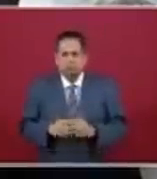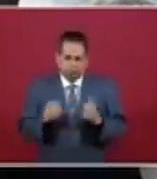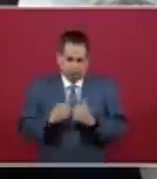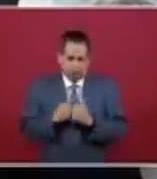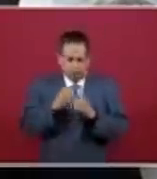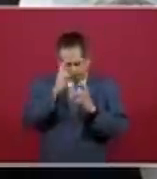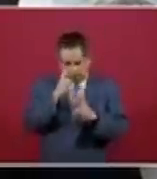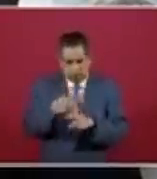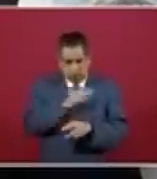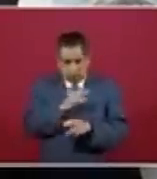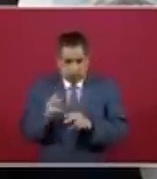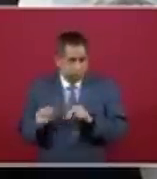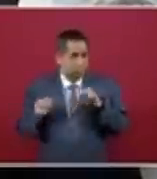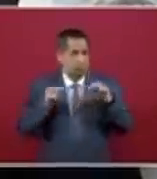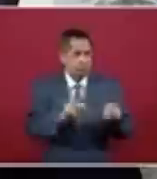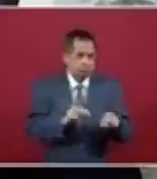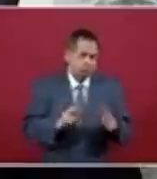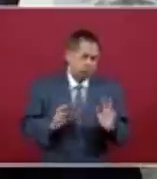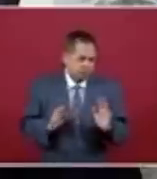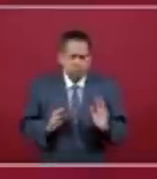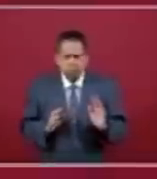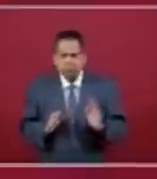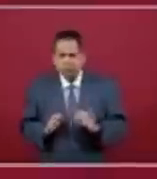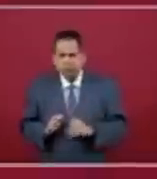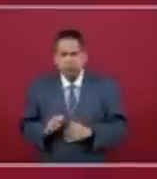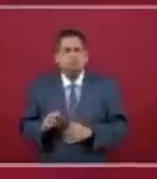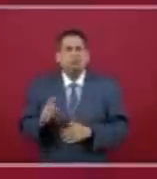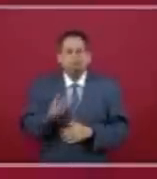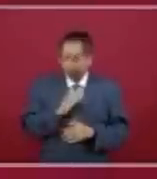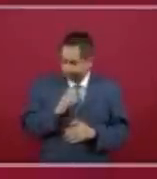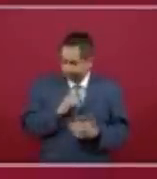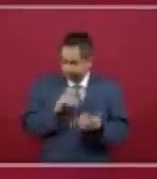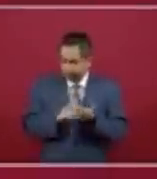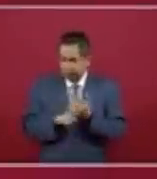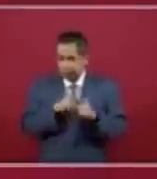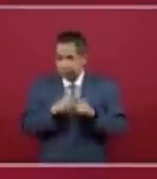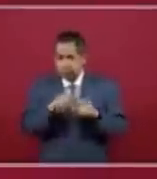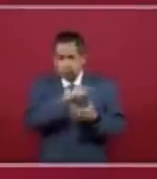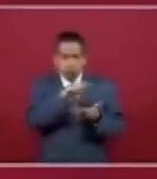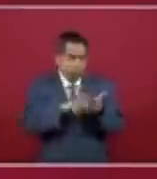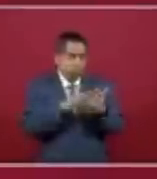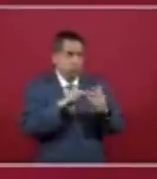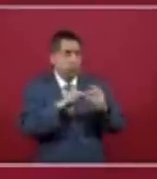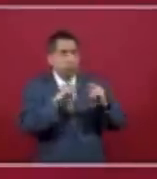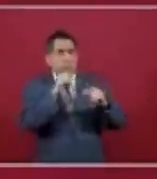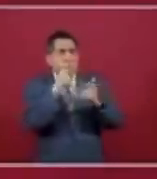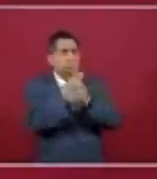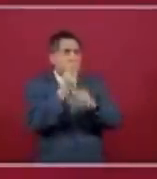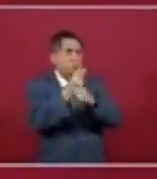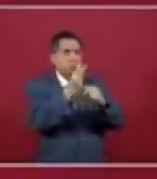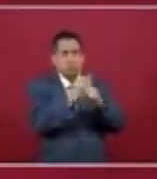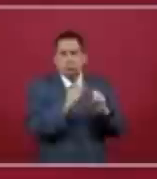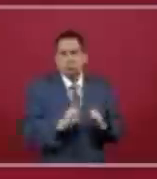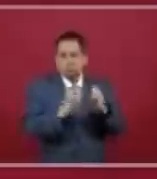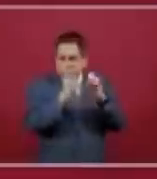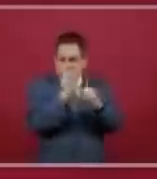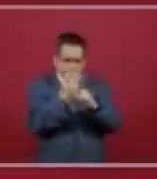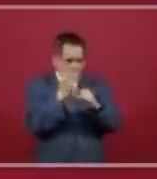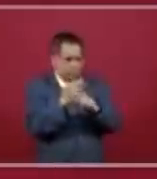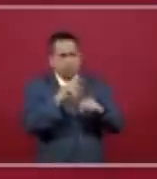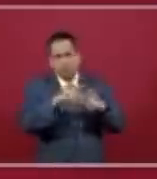respetables que puedan estar allá. Hay instalaciones que se van a utilizar, y desde